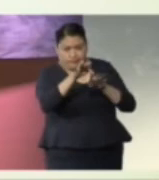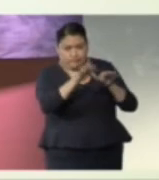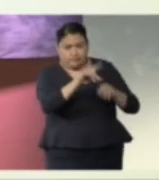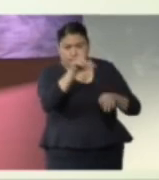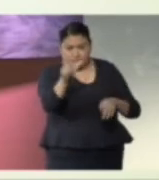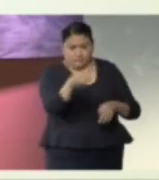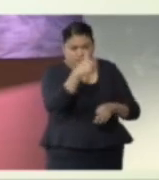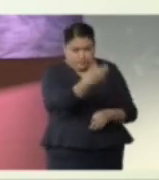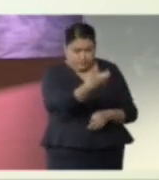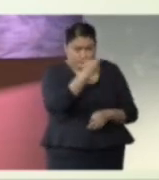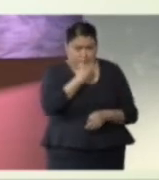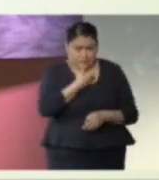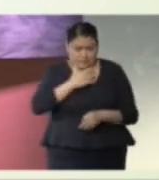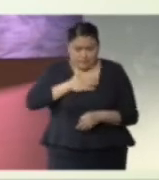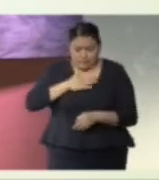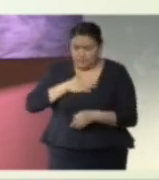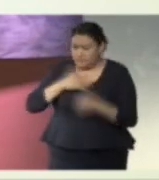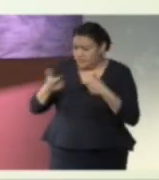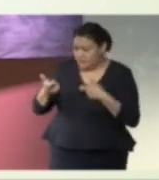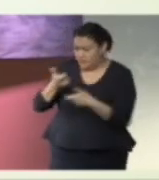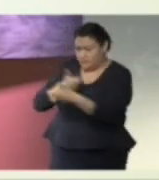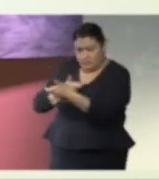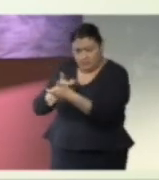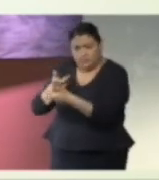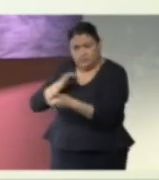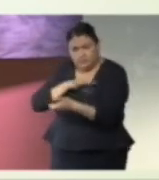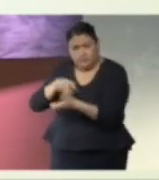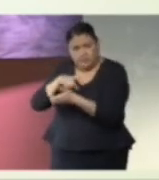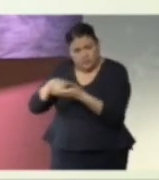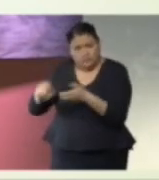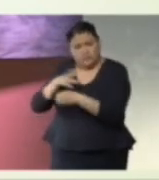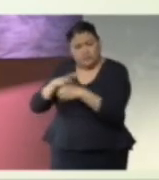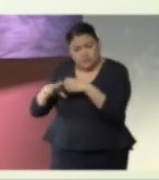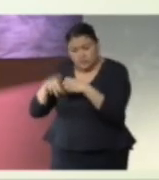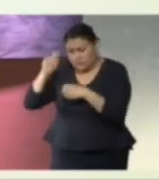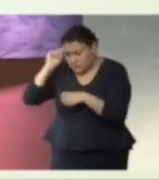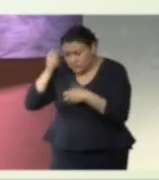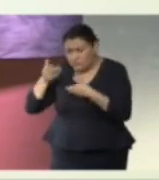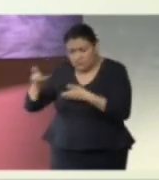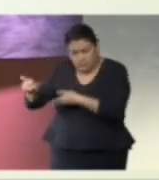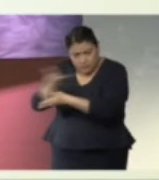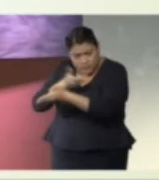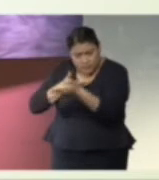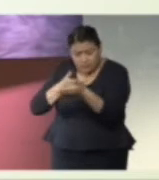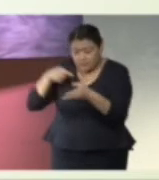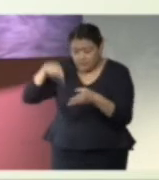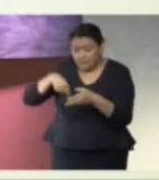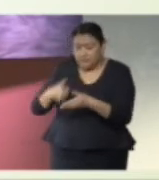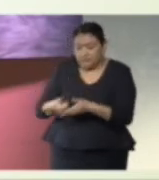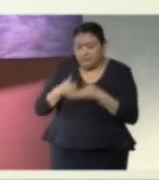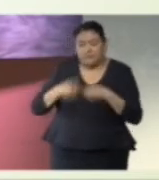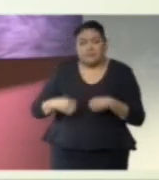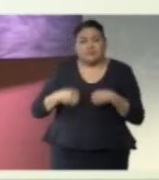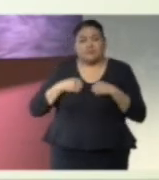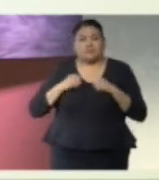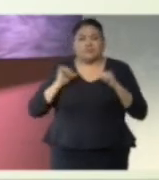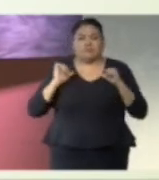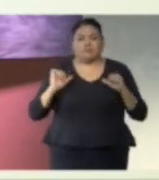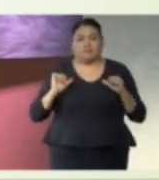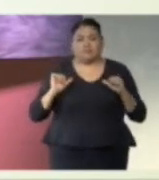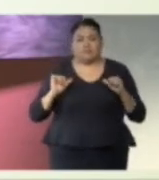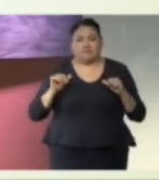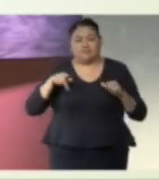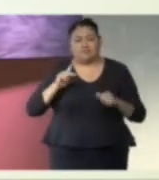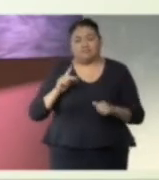contar con recursos para intercambiar bienes y servicios, pues es lo que nos puede acercar en algún momento a ese bienestar. Desafortunadamente no es